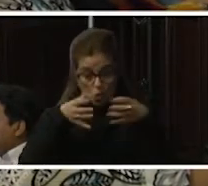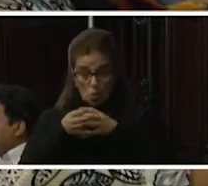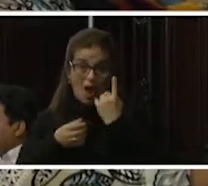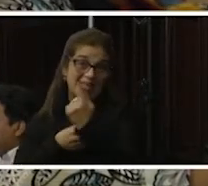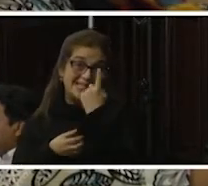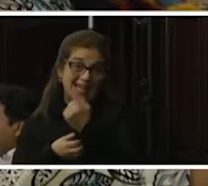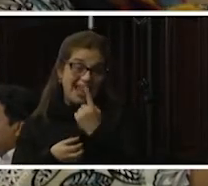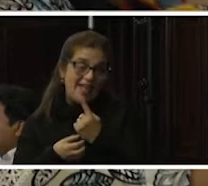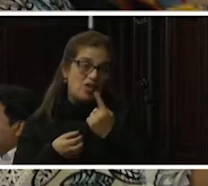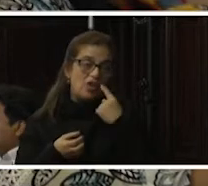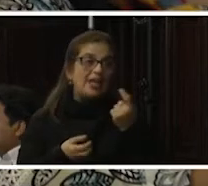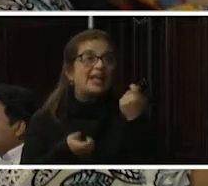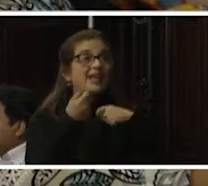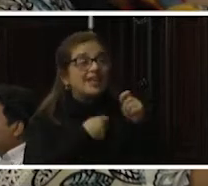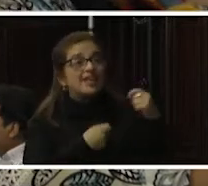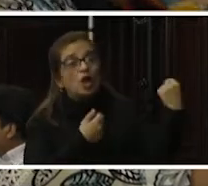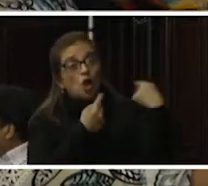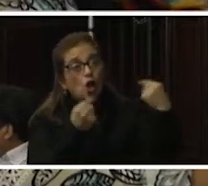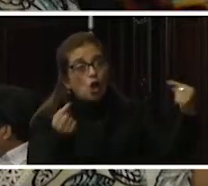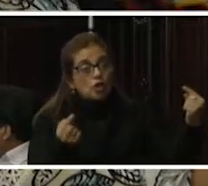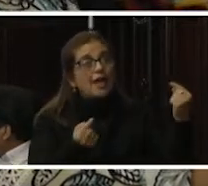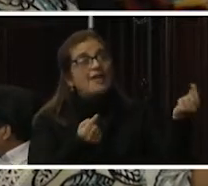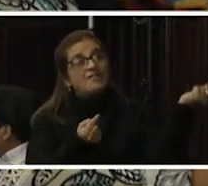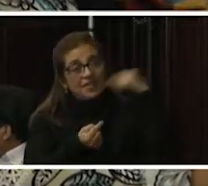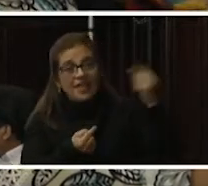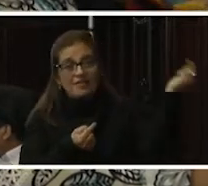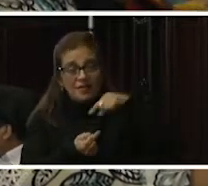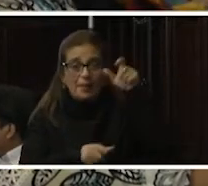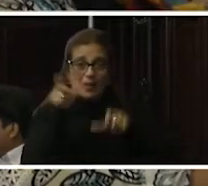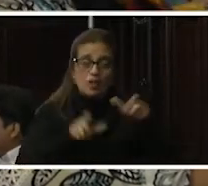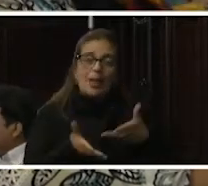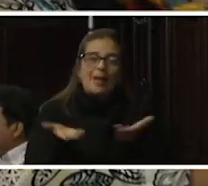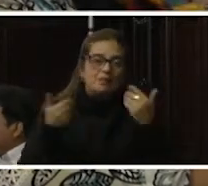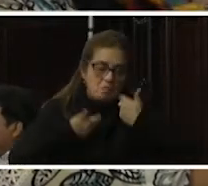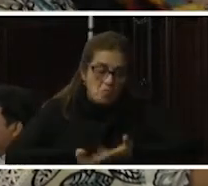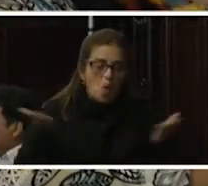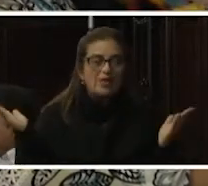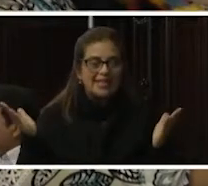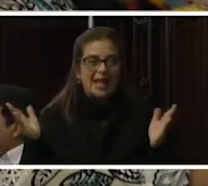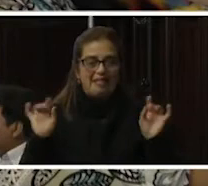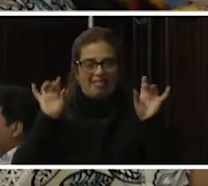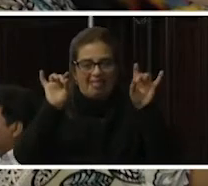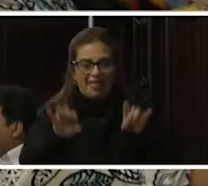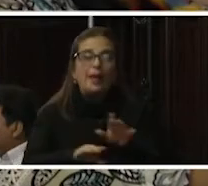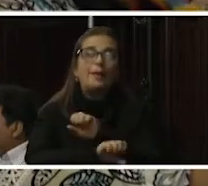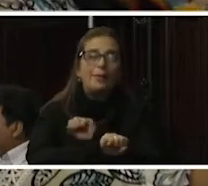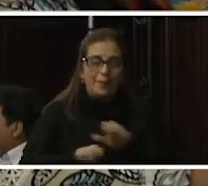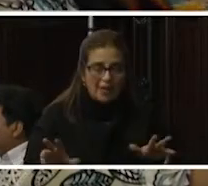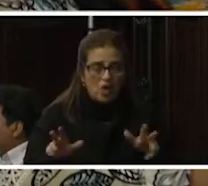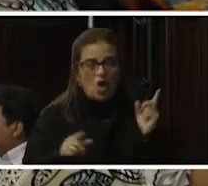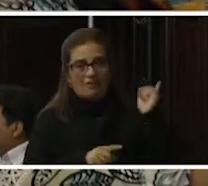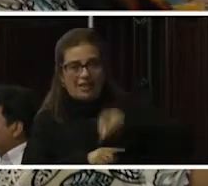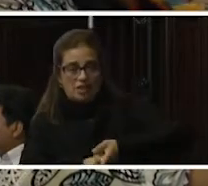de productos externos, atrayendo a más miembros de este pueblo y exponiéndolos a los niveles efectos del contacto e integración